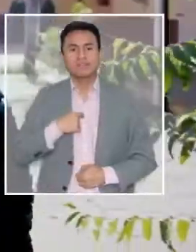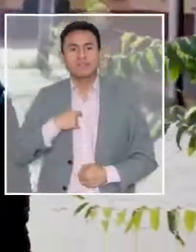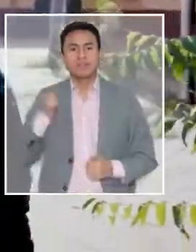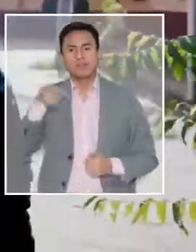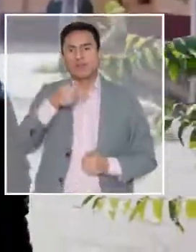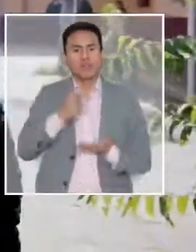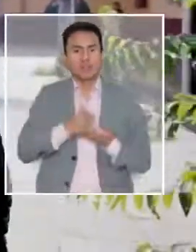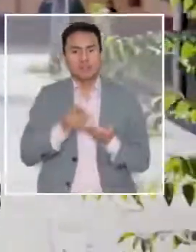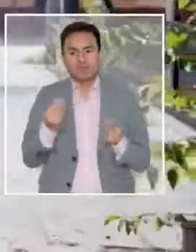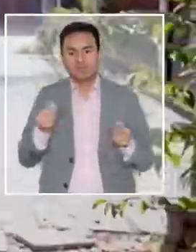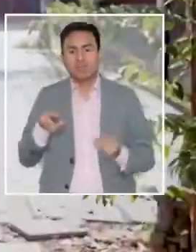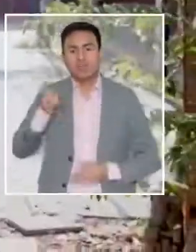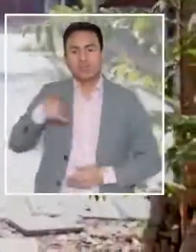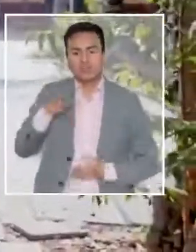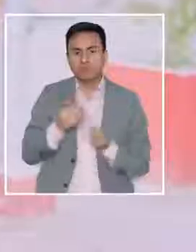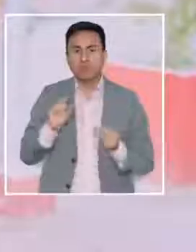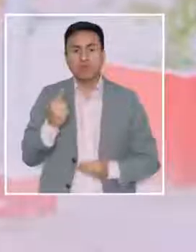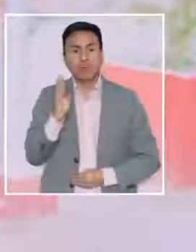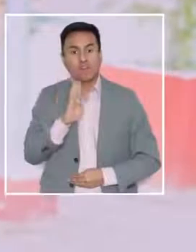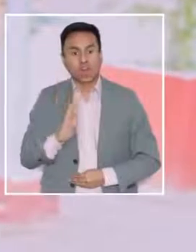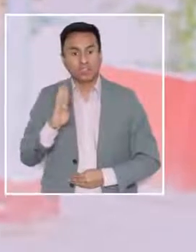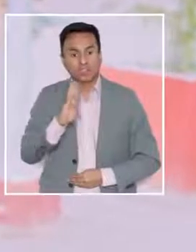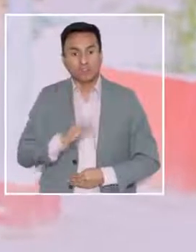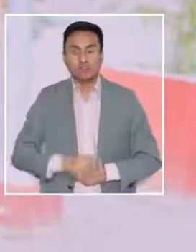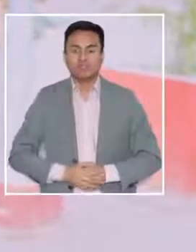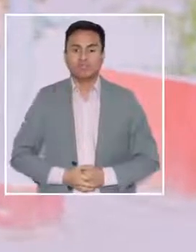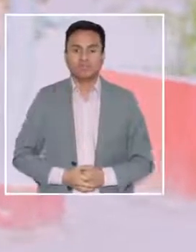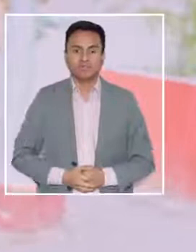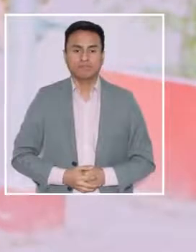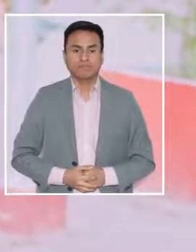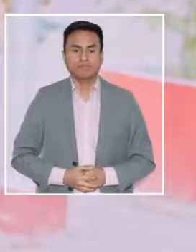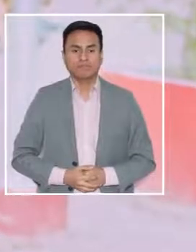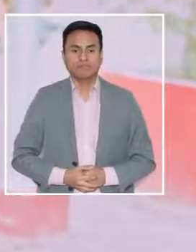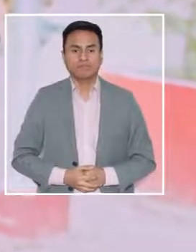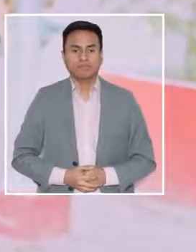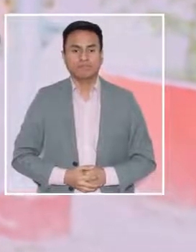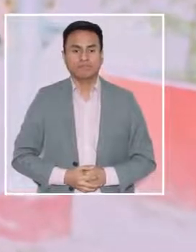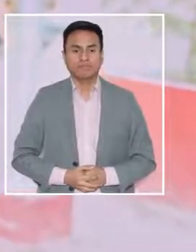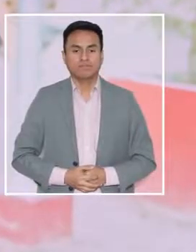años al colegio. He repetido muchas veces primero básico